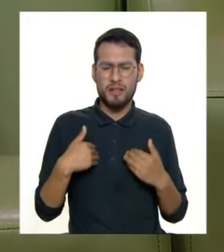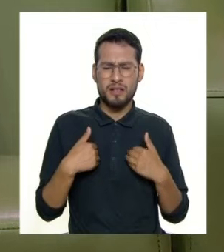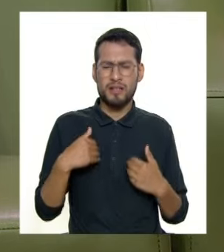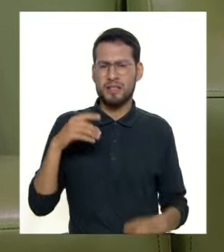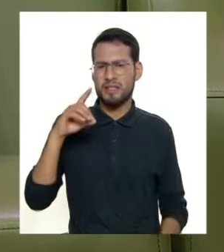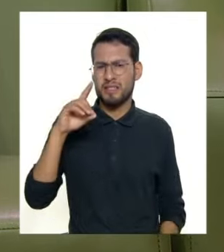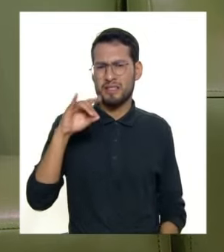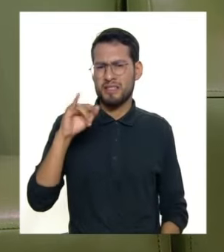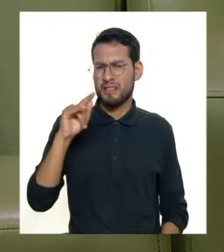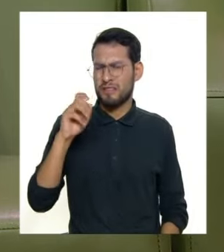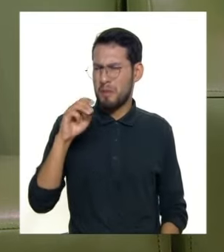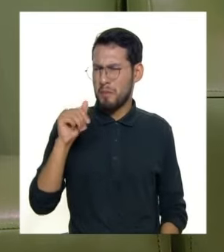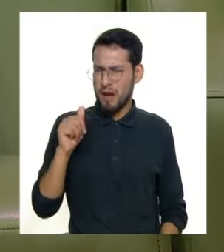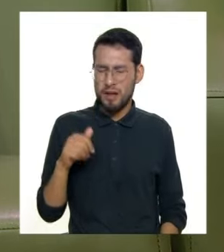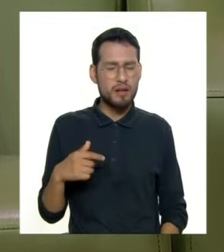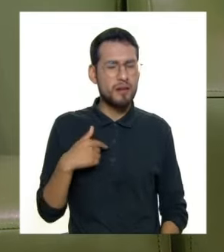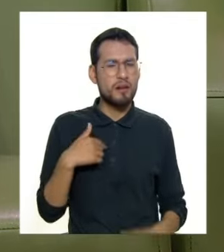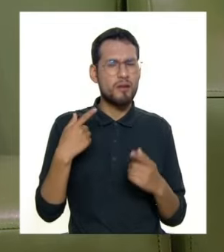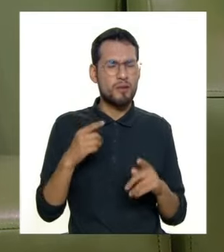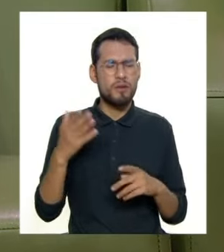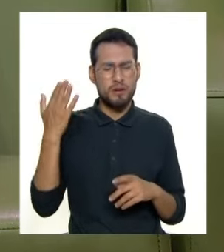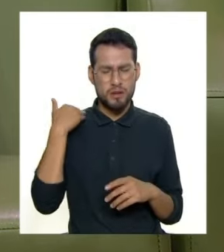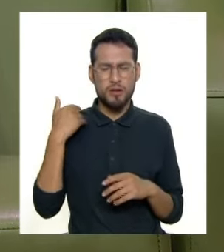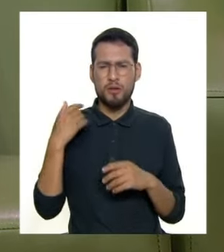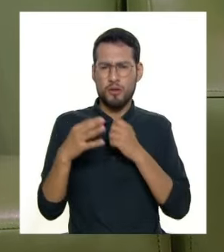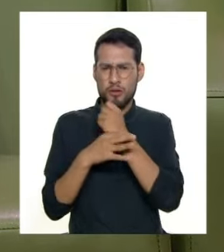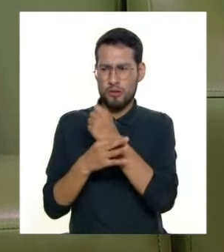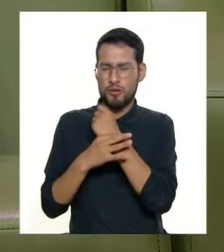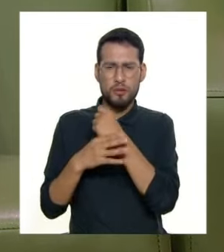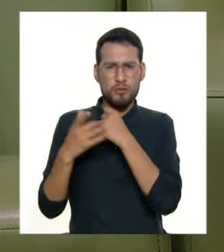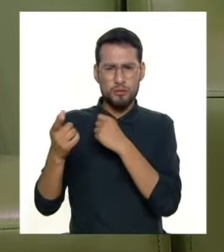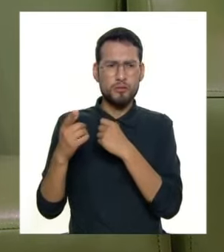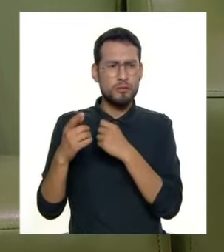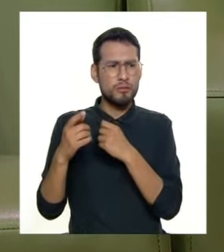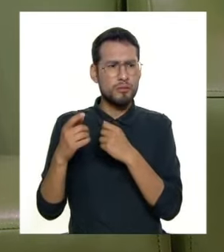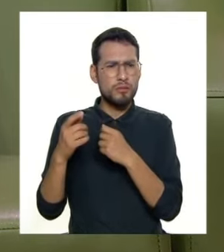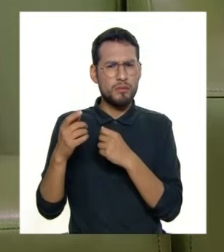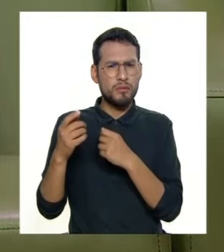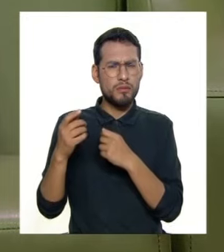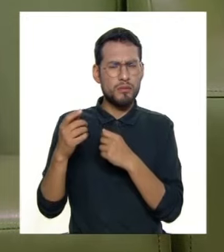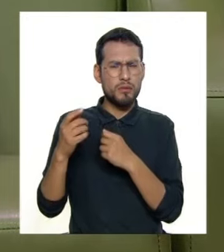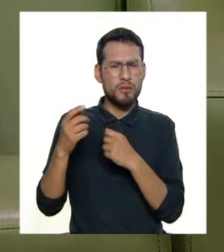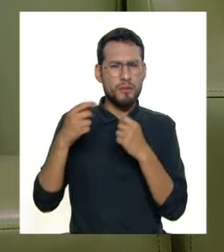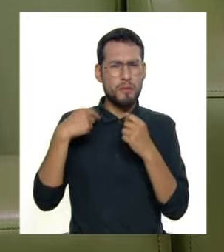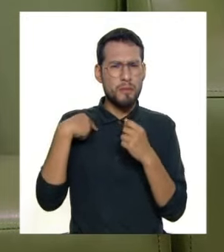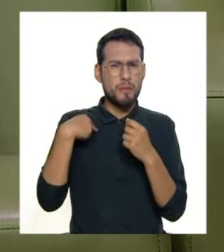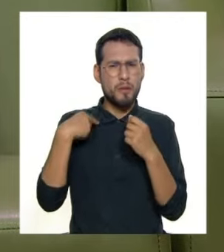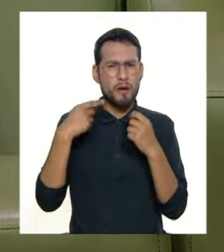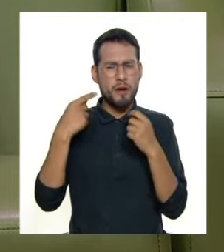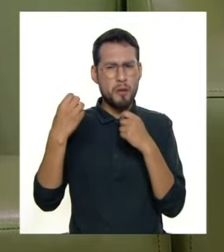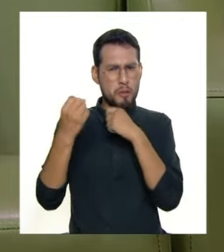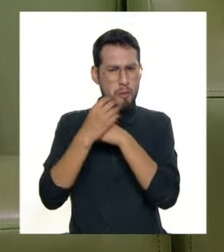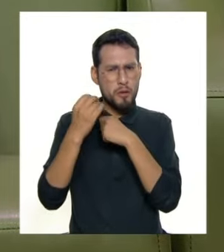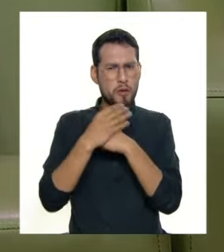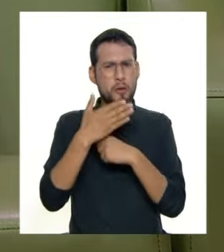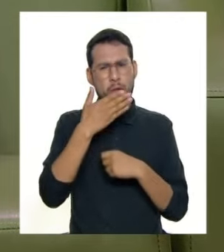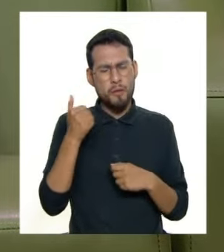diastemas. A mí me sugirieron un colega del doctor hacerme prótesis,